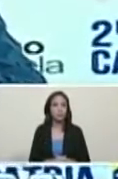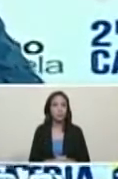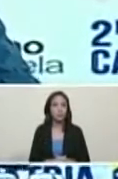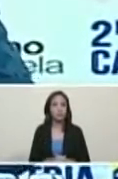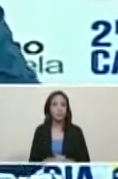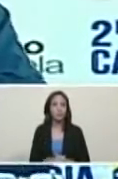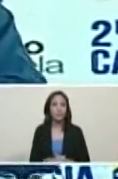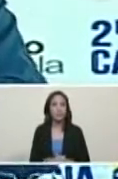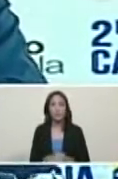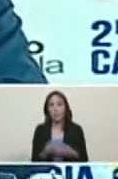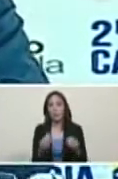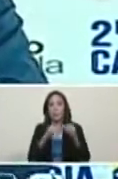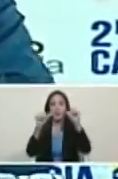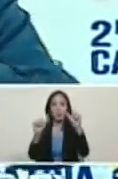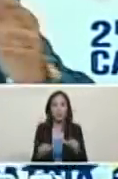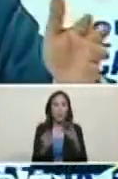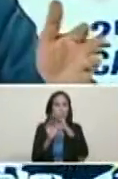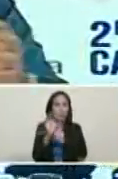tenemos